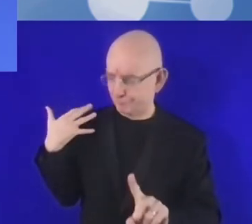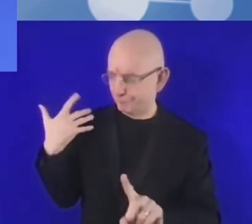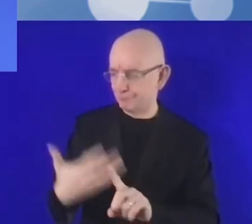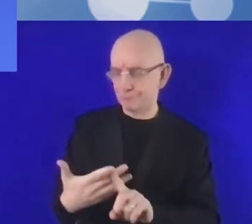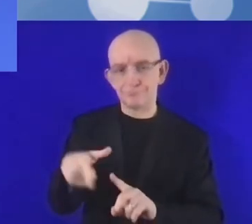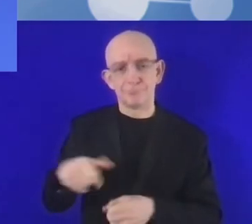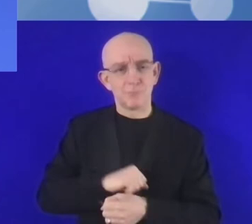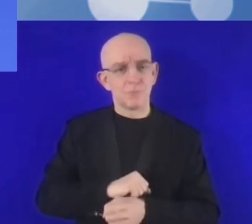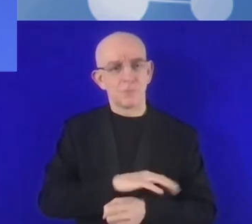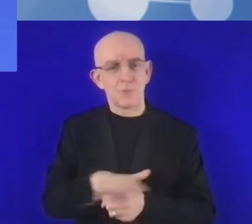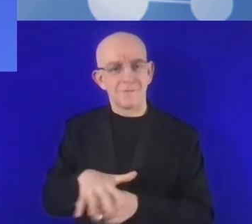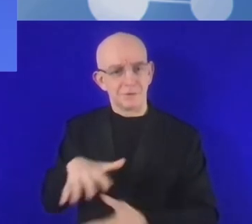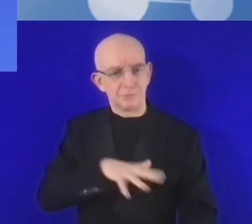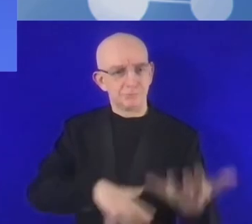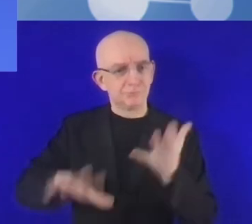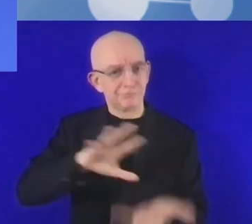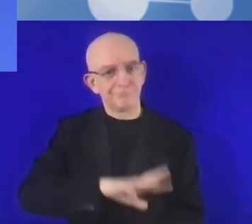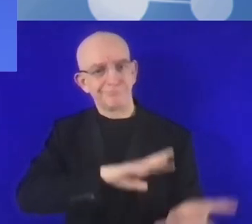cumbre.